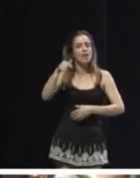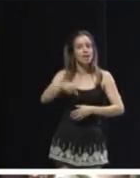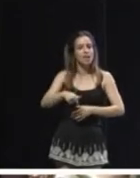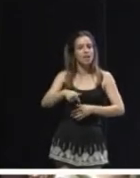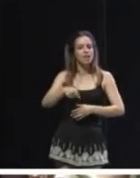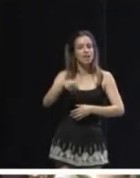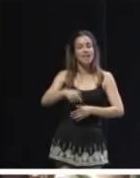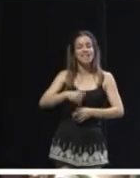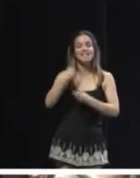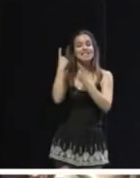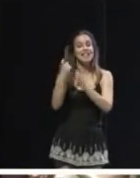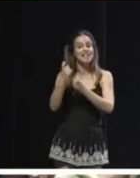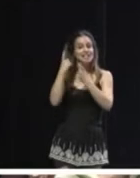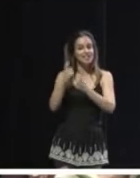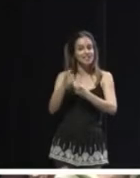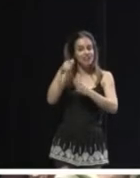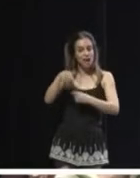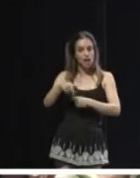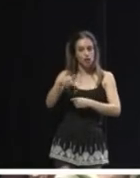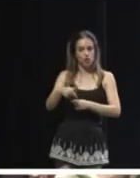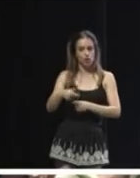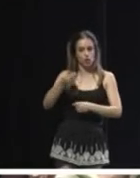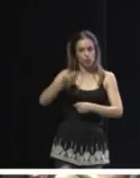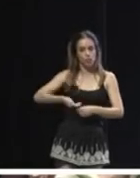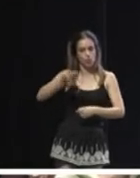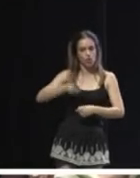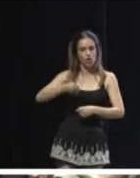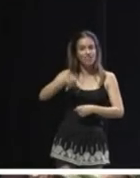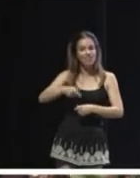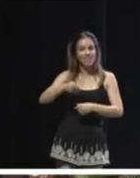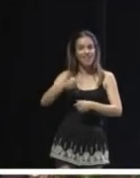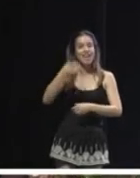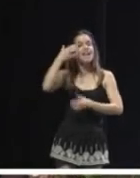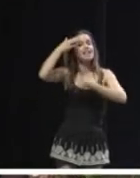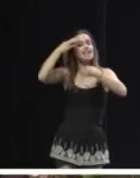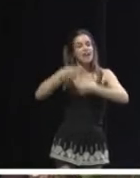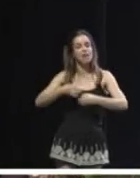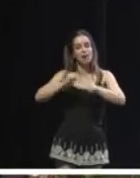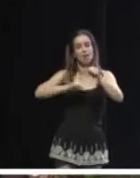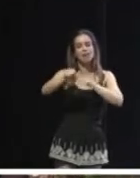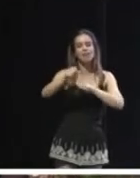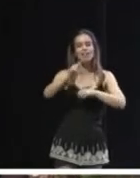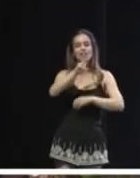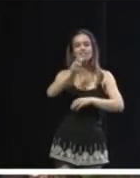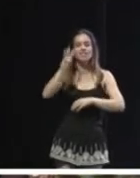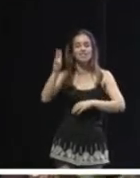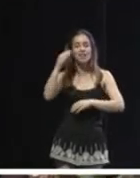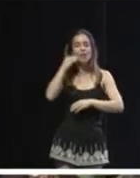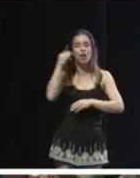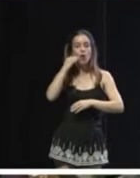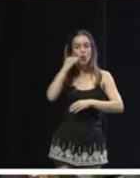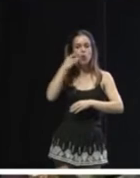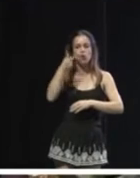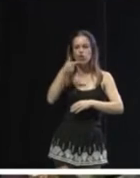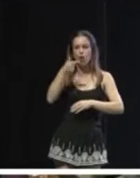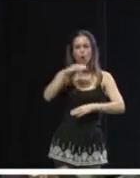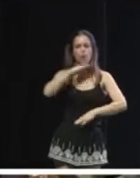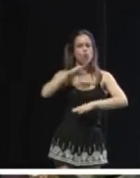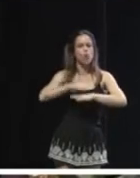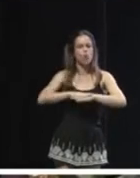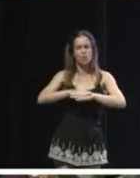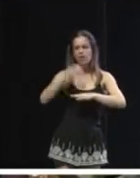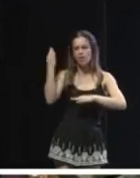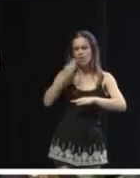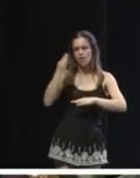radicalmente necesario y, creedme, a partir del 23 de julio lo vamos a hacer. Y lo vamos a hacer porque